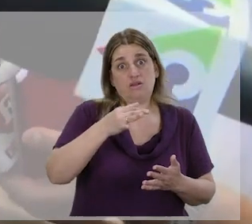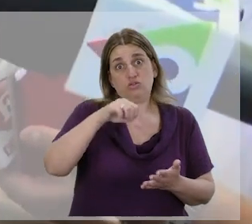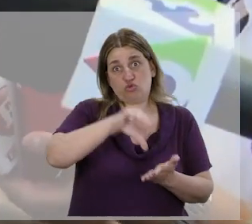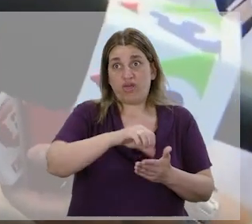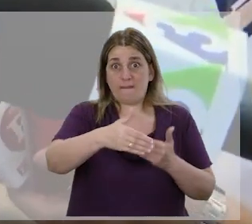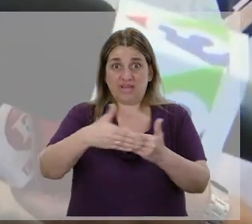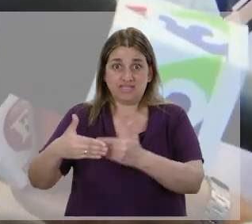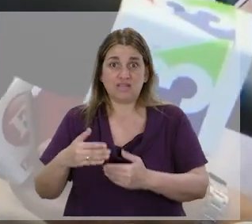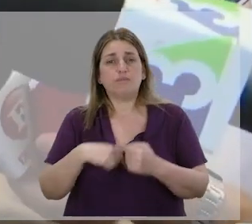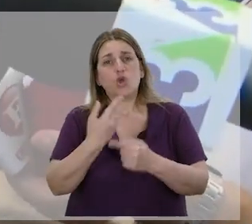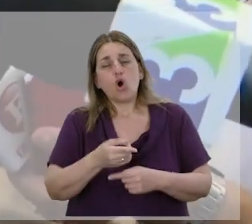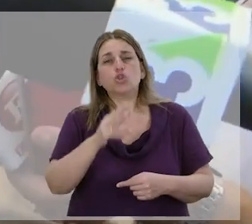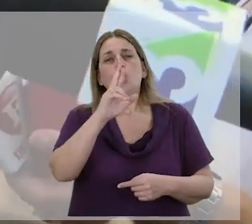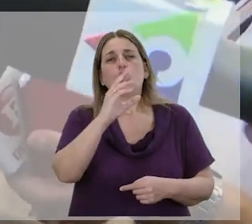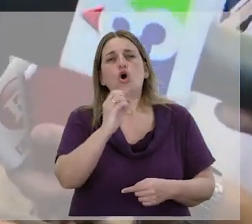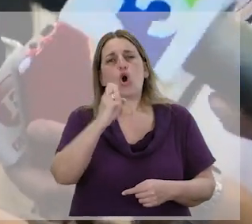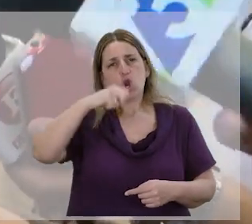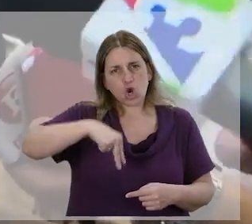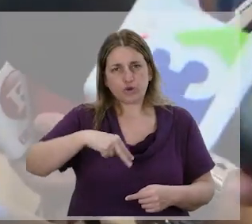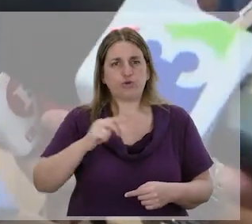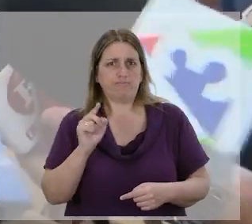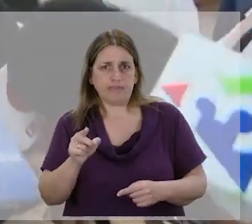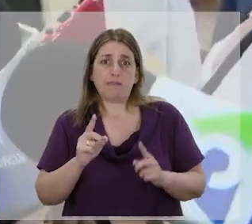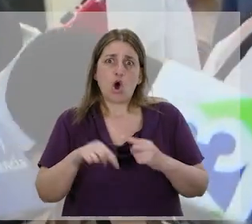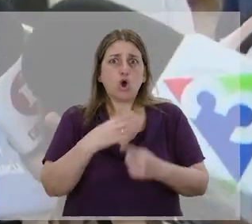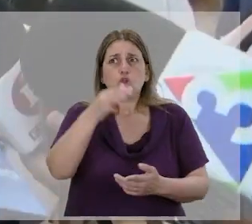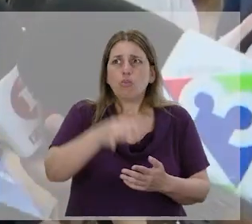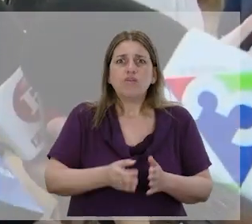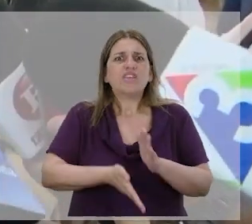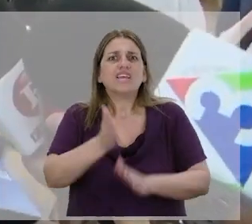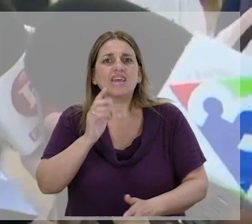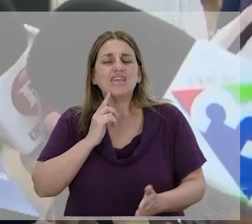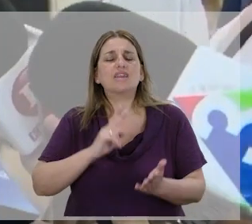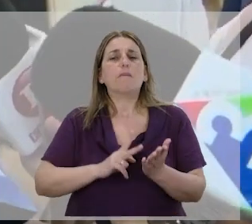tiene la suerte que hay ciudades más cercanas. Yo ponía el ejemplo de Sarandí de Navarro, Rolón.